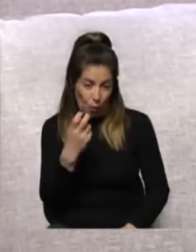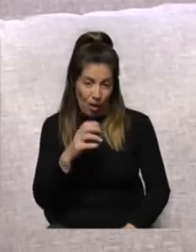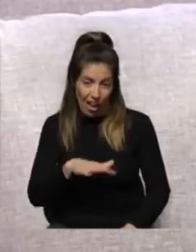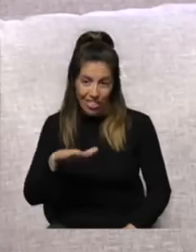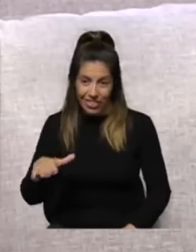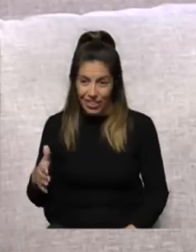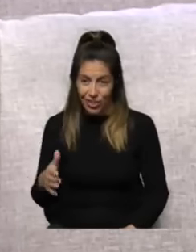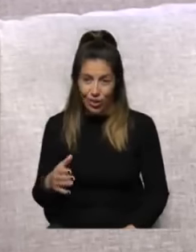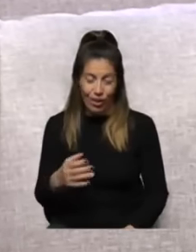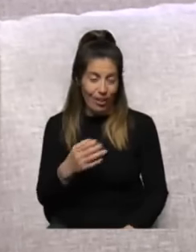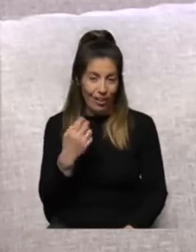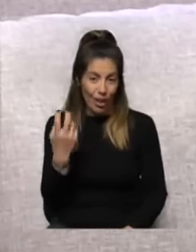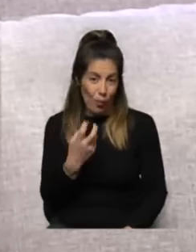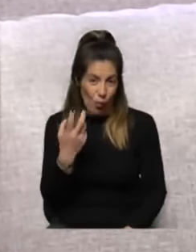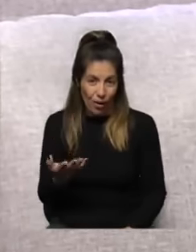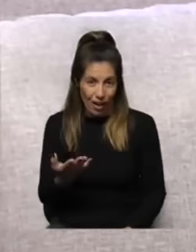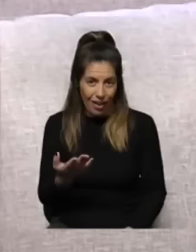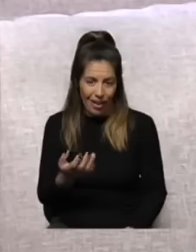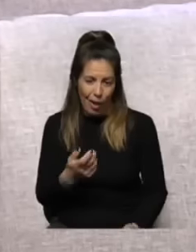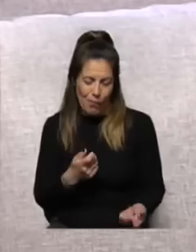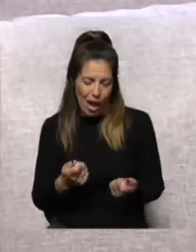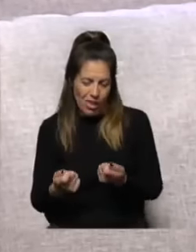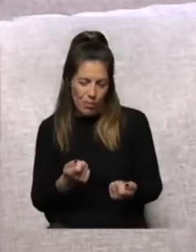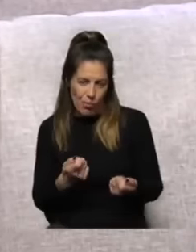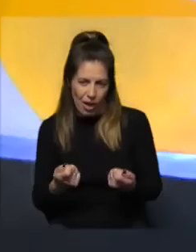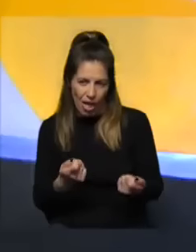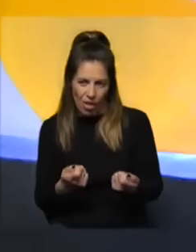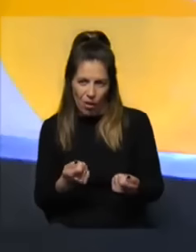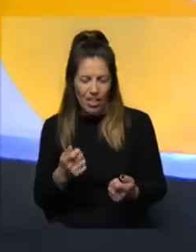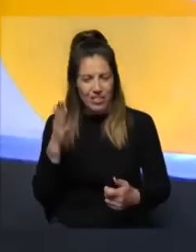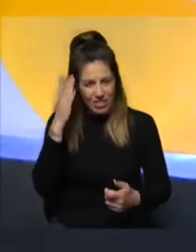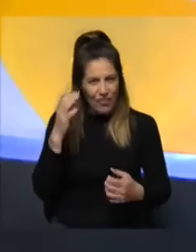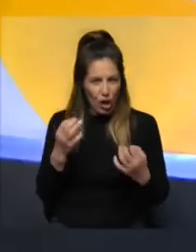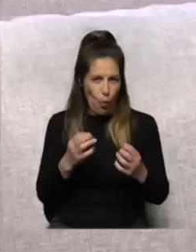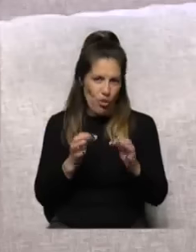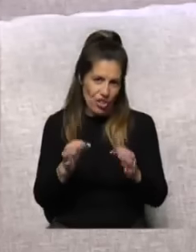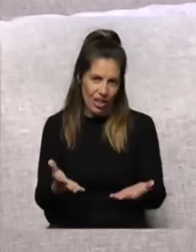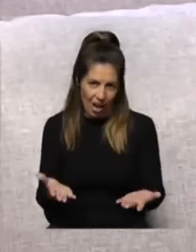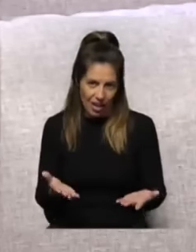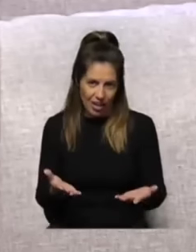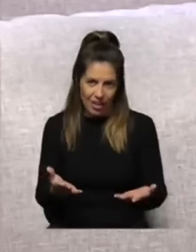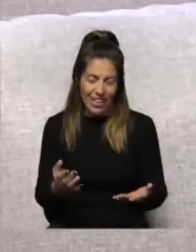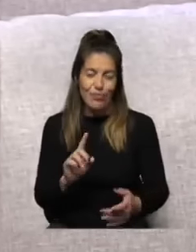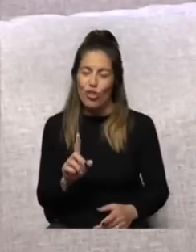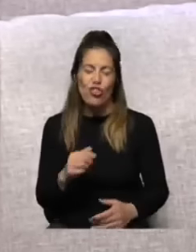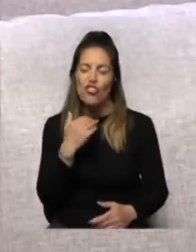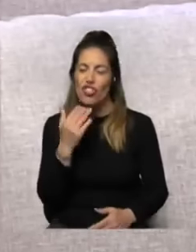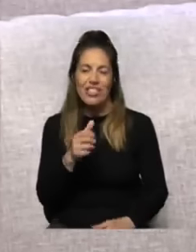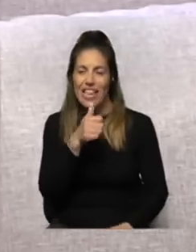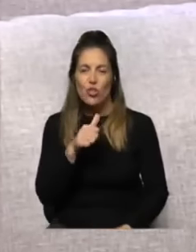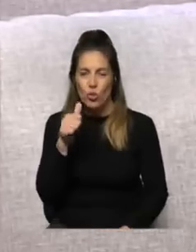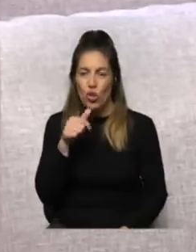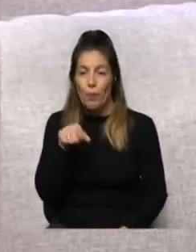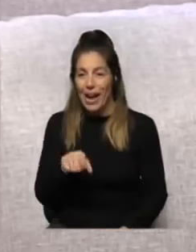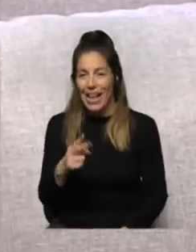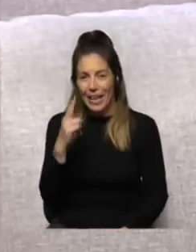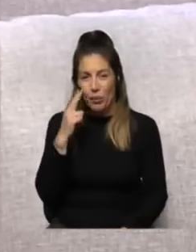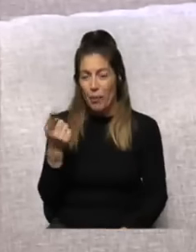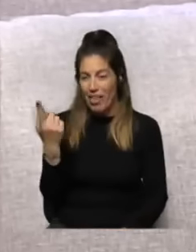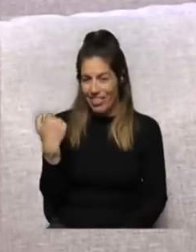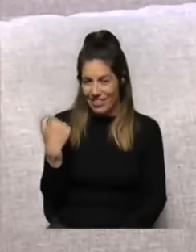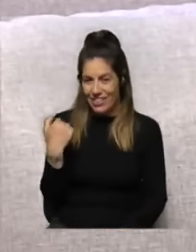inocencia. Y bueno, son manipuladores, saben cómo llegar. Exacto. Eso es así. Y no sé si hay solución para esto. Para este problema particular del día de